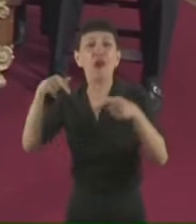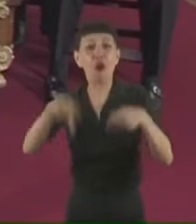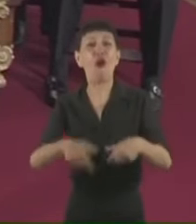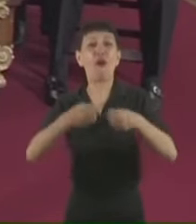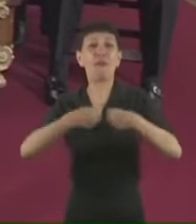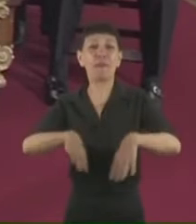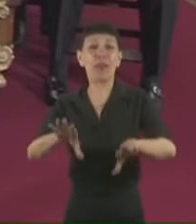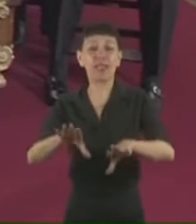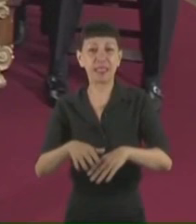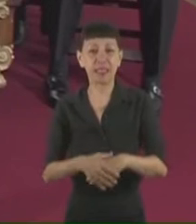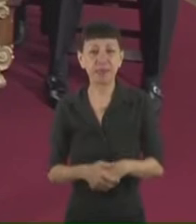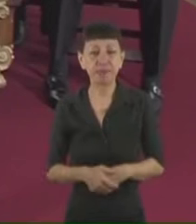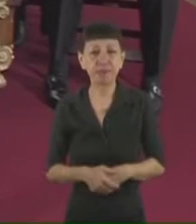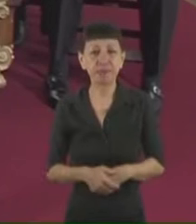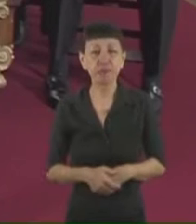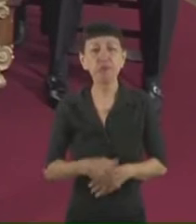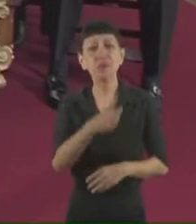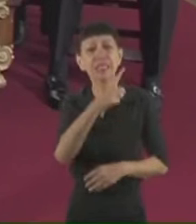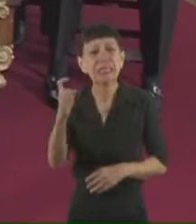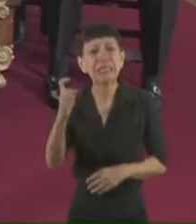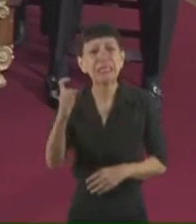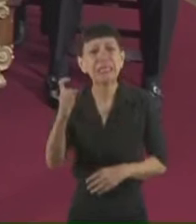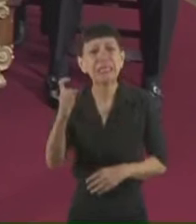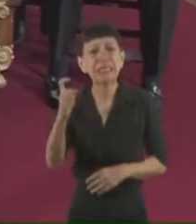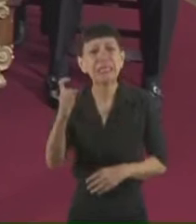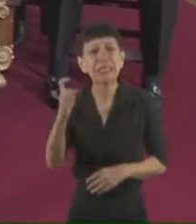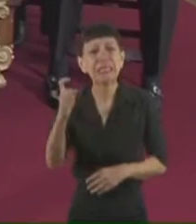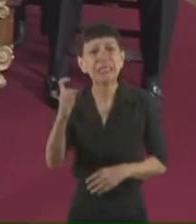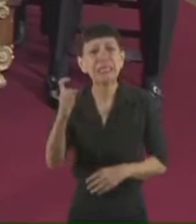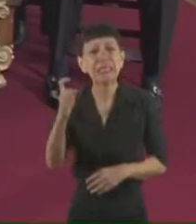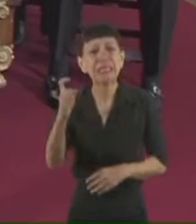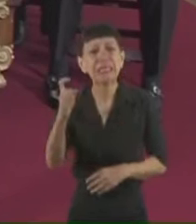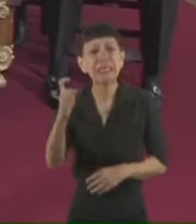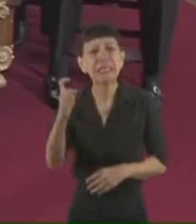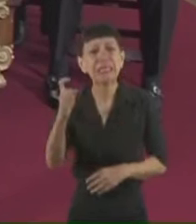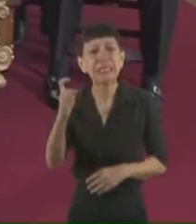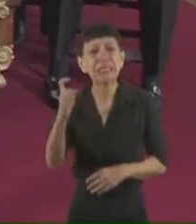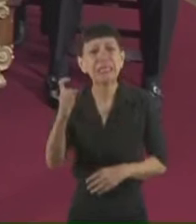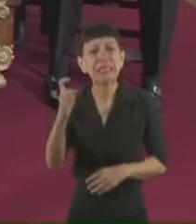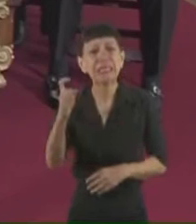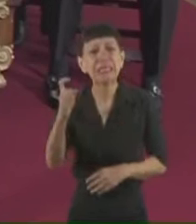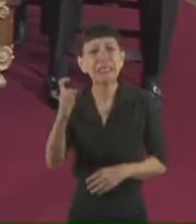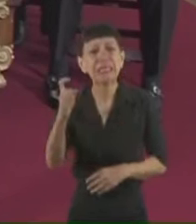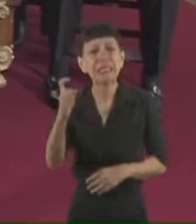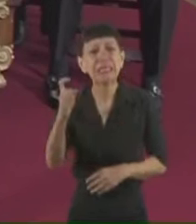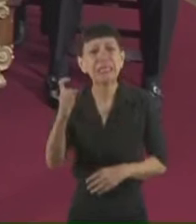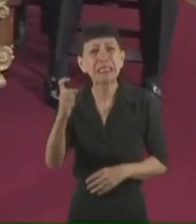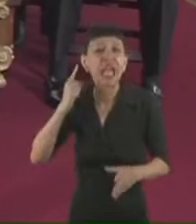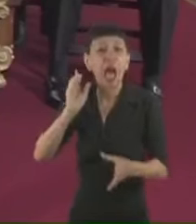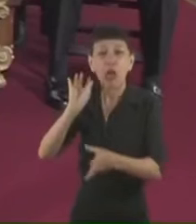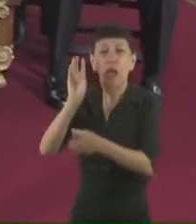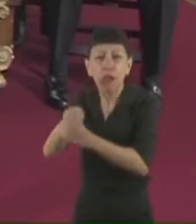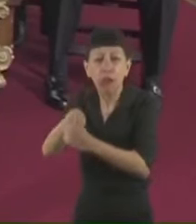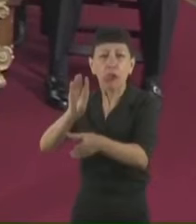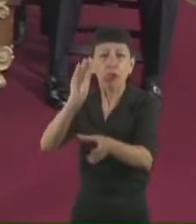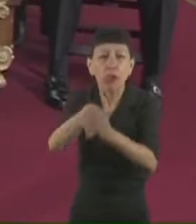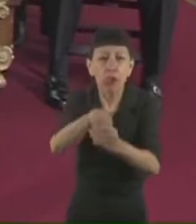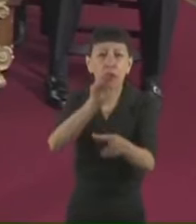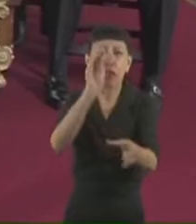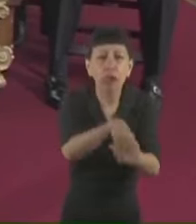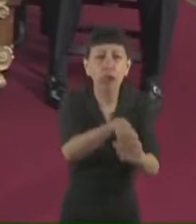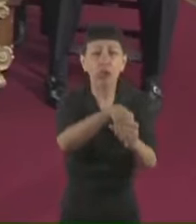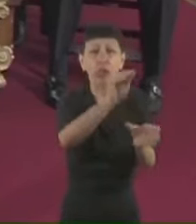es la injerencia del estado que ha tenido en la ciudadanos de esa creencia de que los políticos son seres